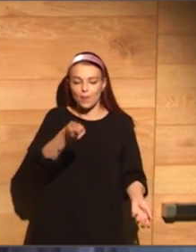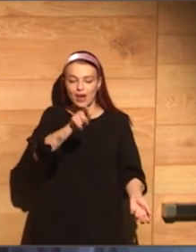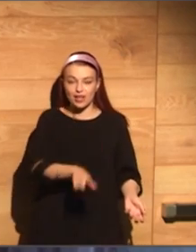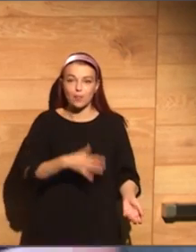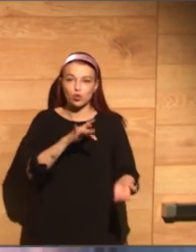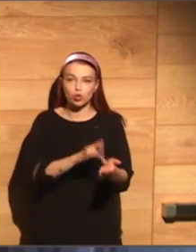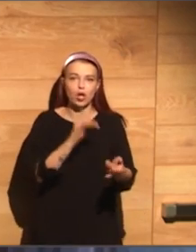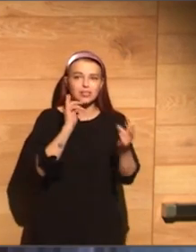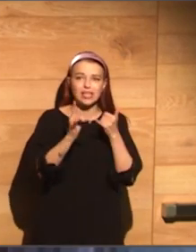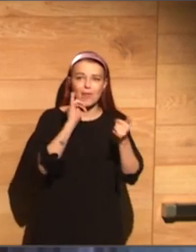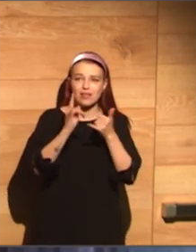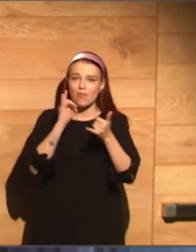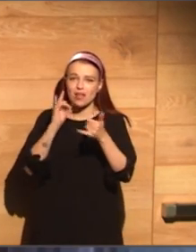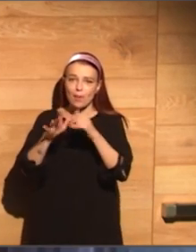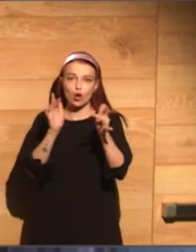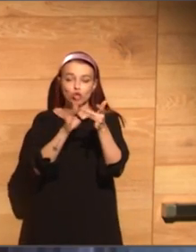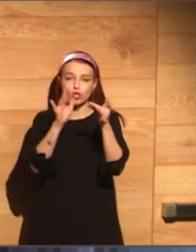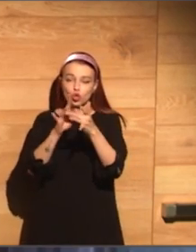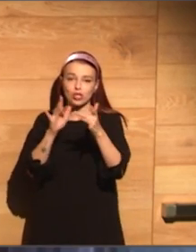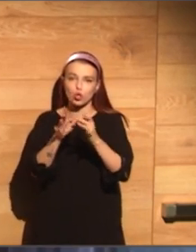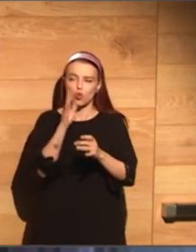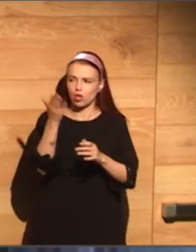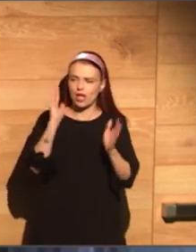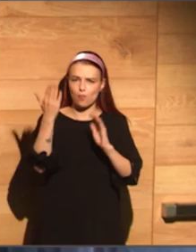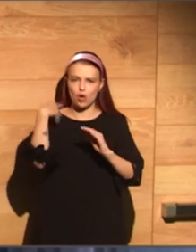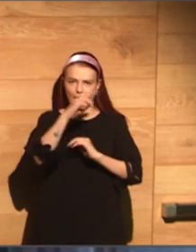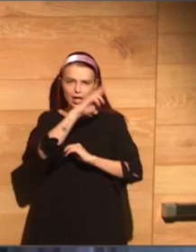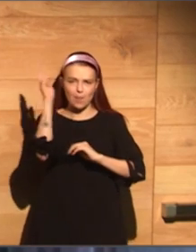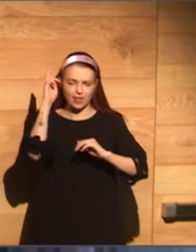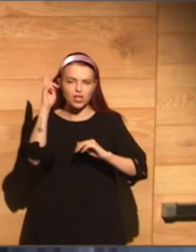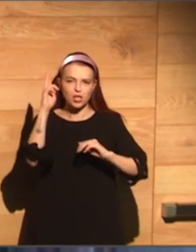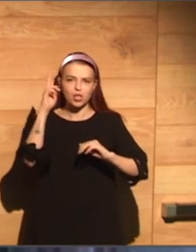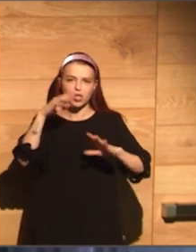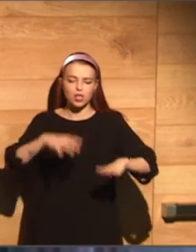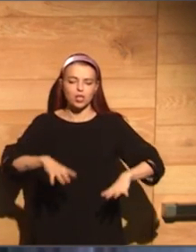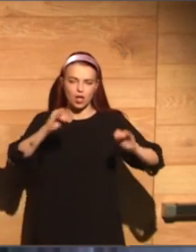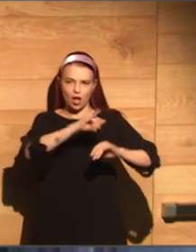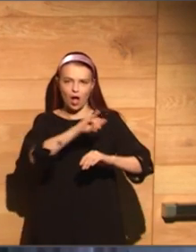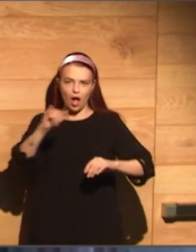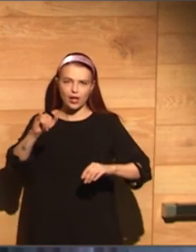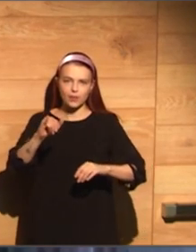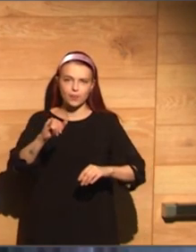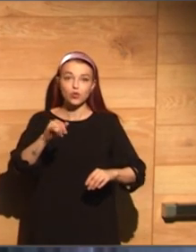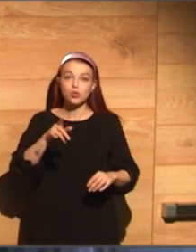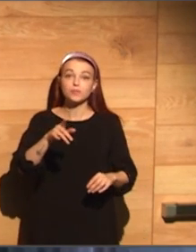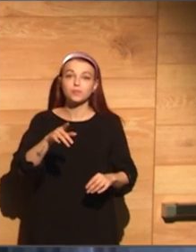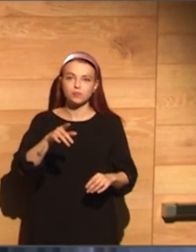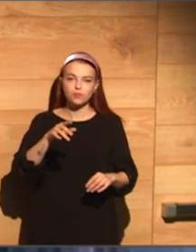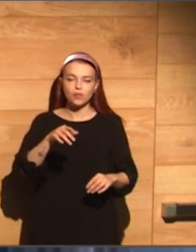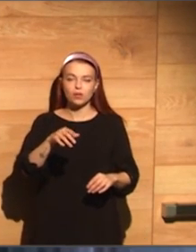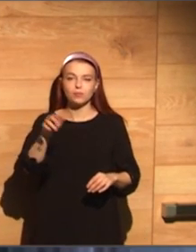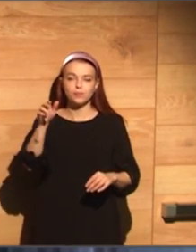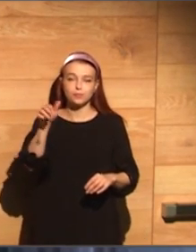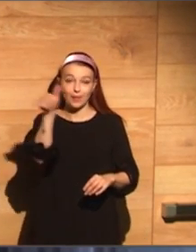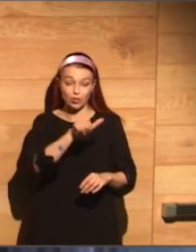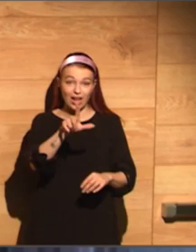Madrid, que eran muchos, le habían recordado muy bien lo que había pasado con La Escopeta Nacional, película que había visto toda España, y